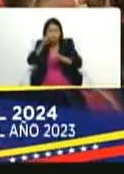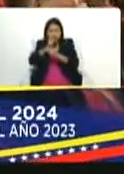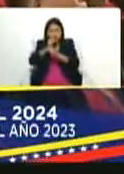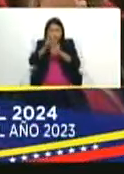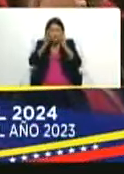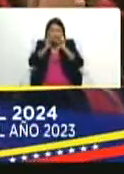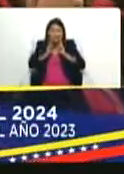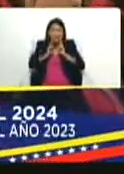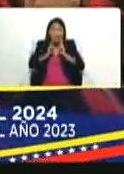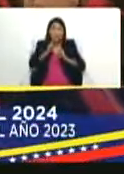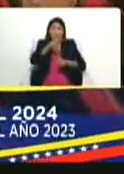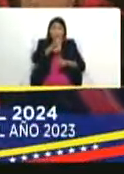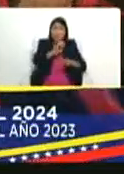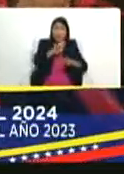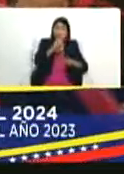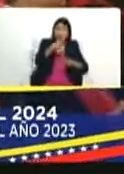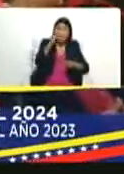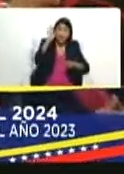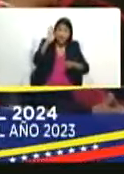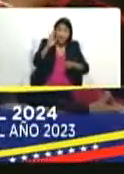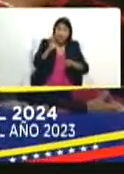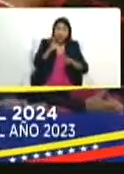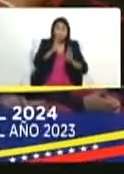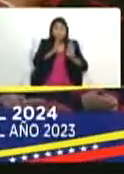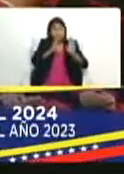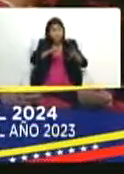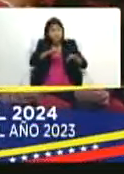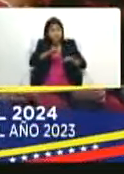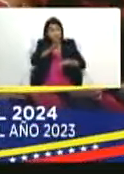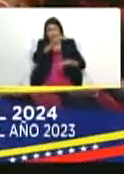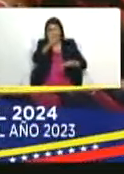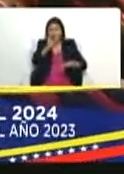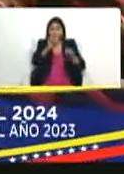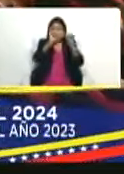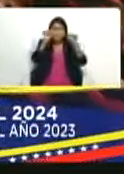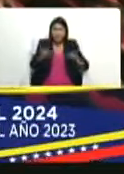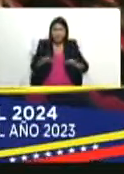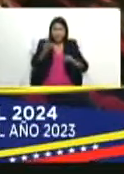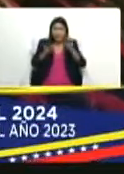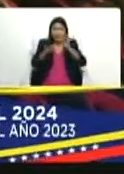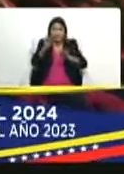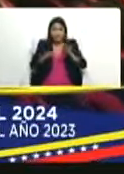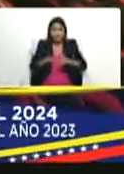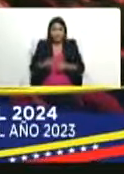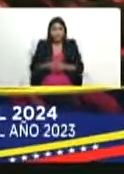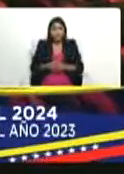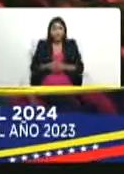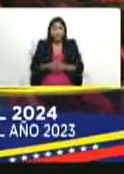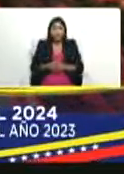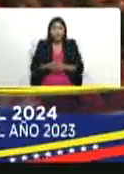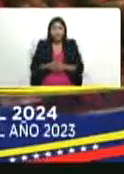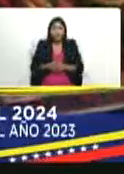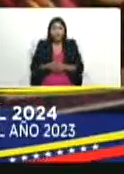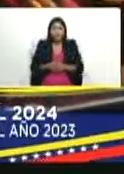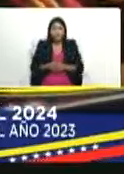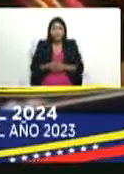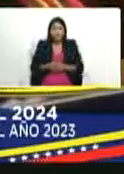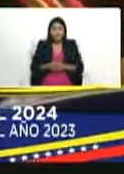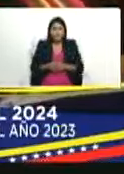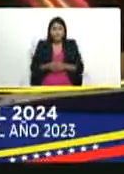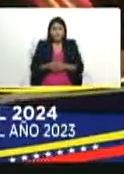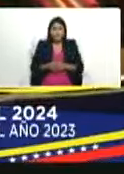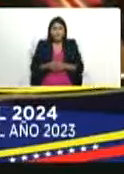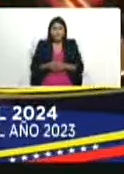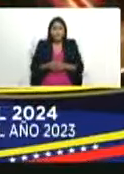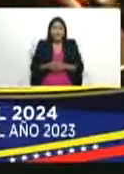trabajo y compromiso contribuyen al correcto funcionamiento del andamiaje judicial. El libertador